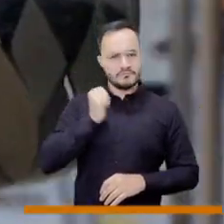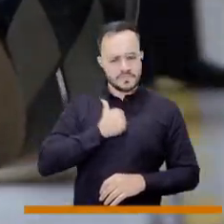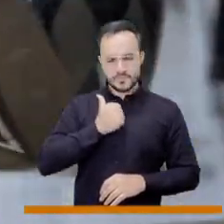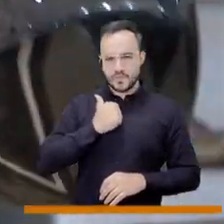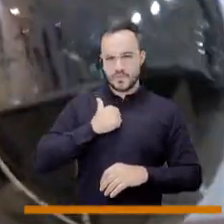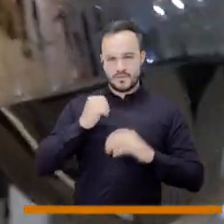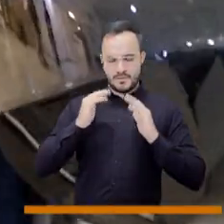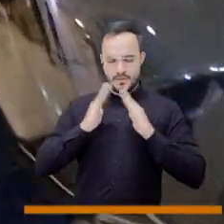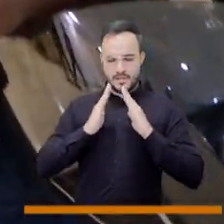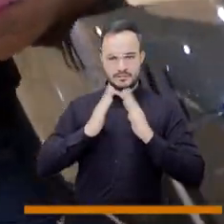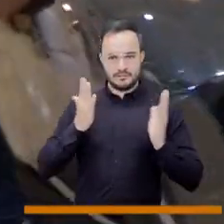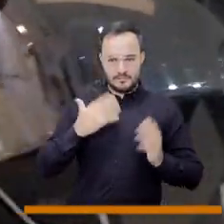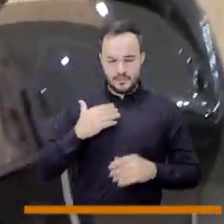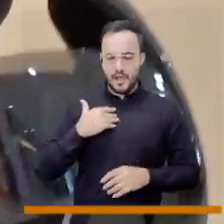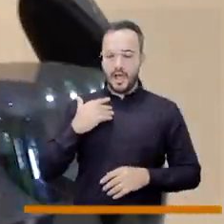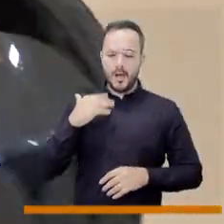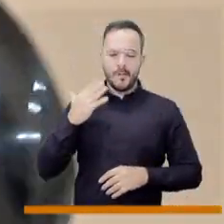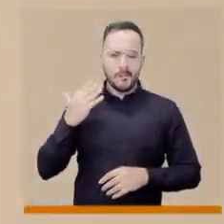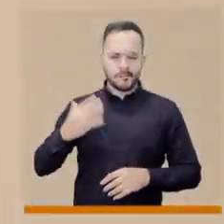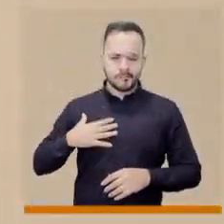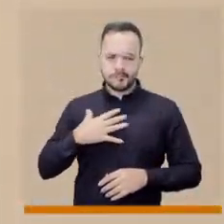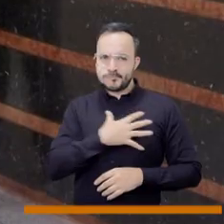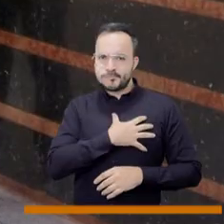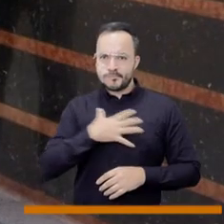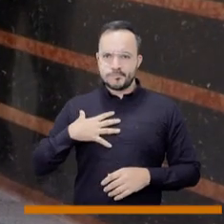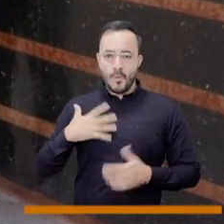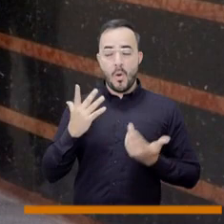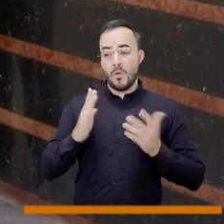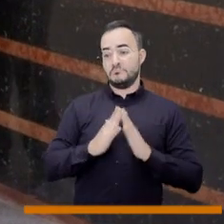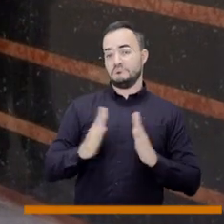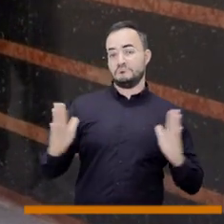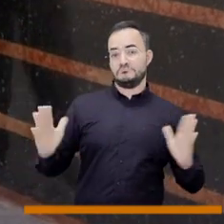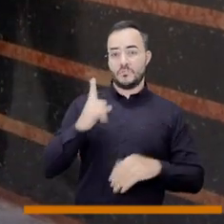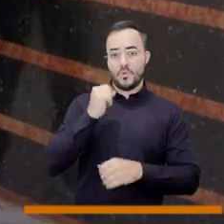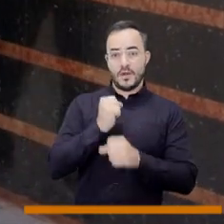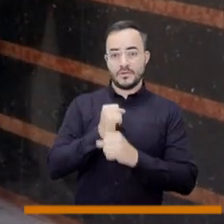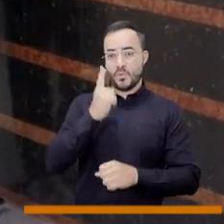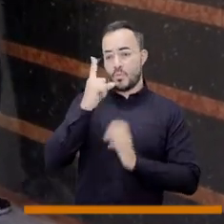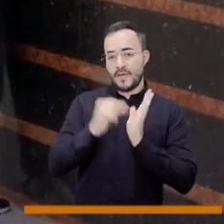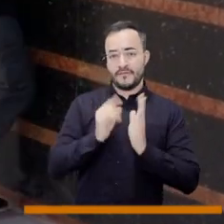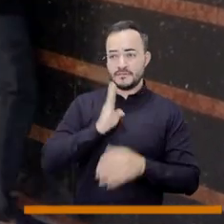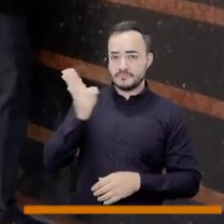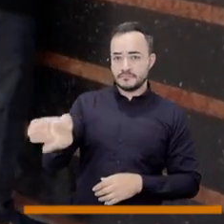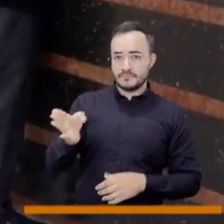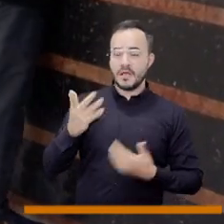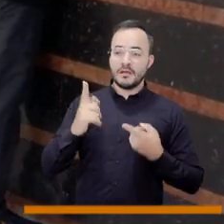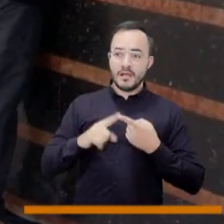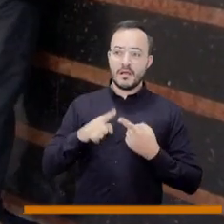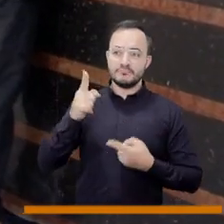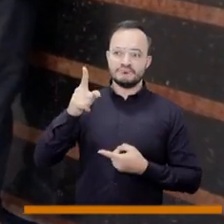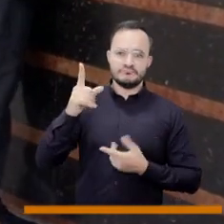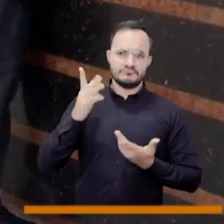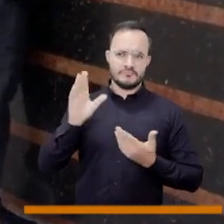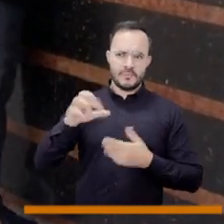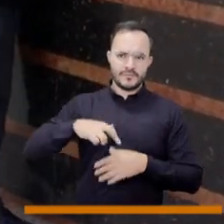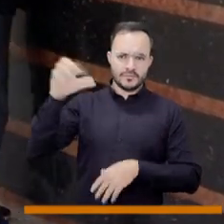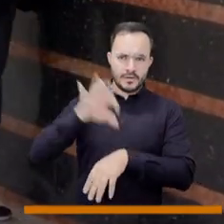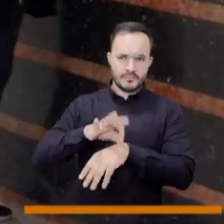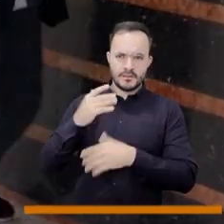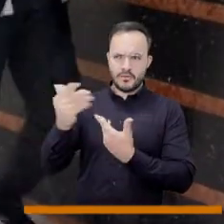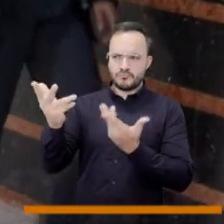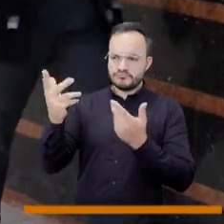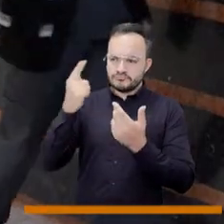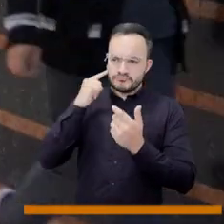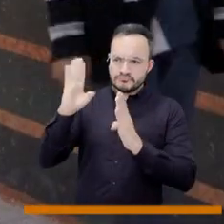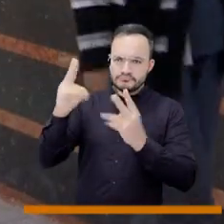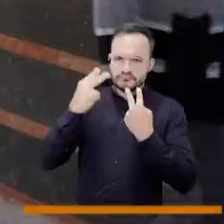es decir, cada mes su autoexamen de mama, que vayan al menos una vez al año donde su ginecólogo o donde su